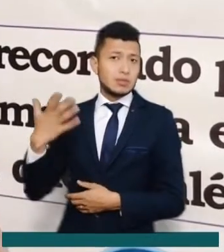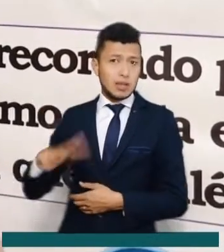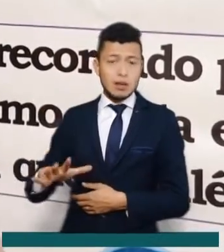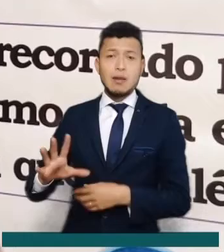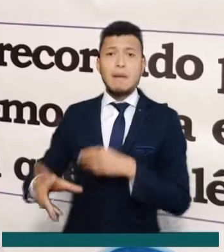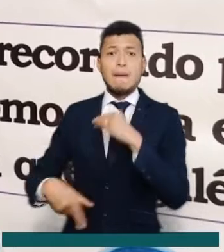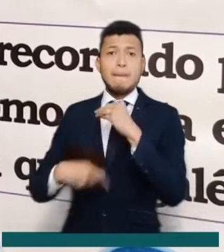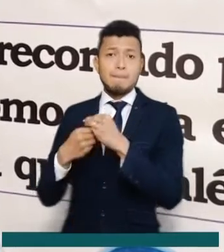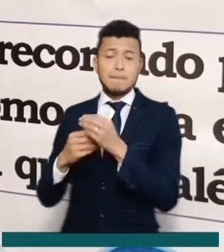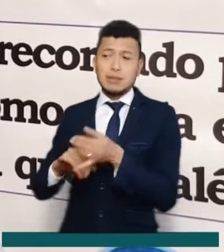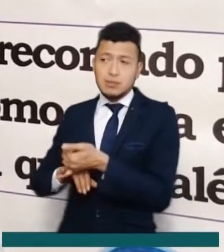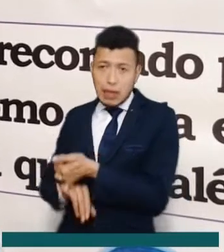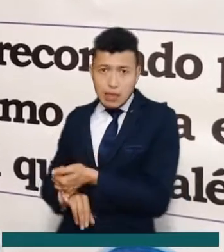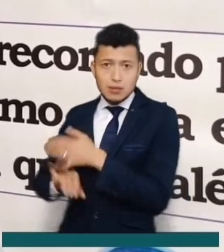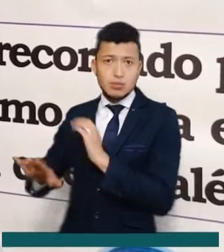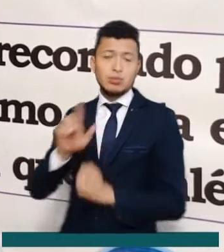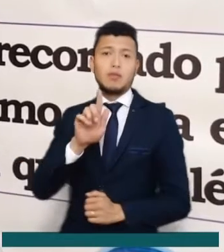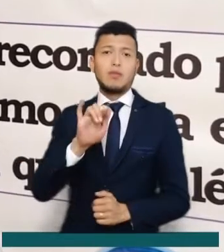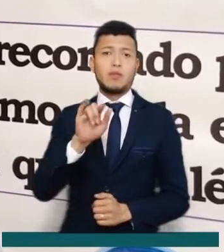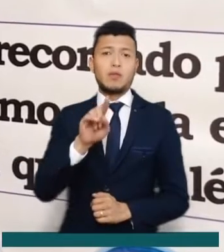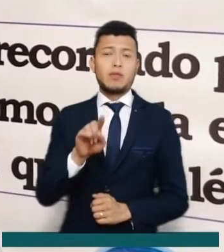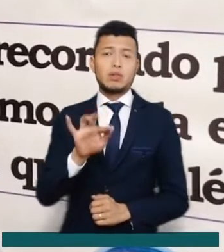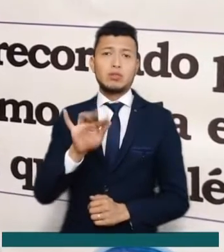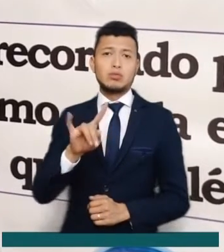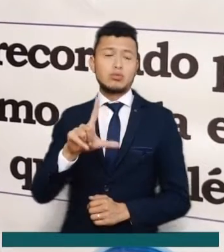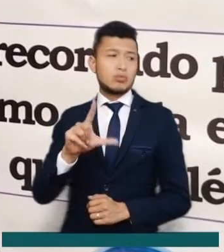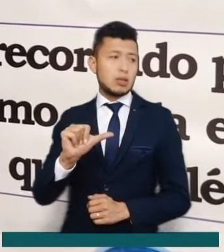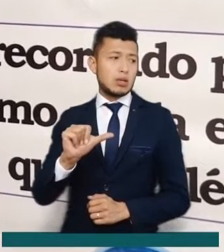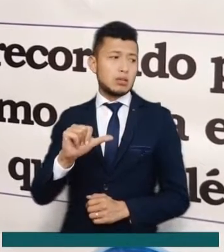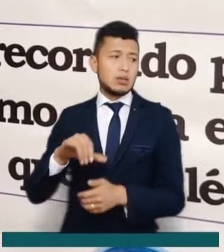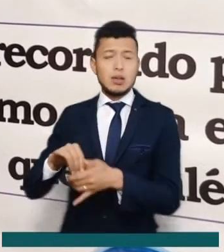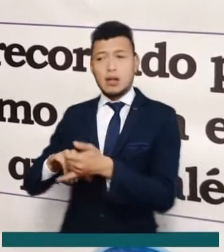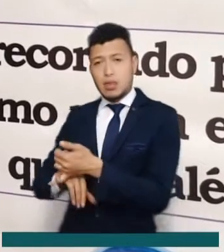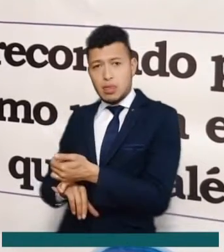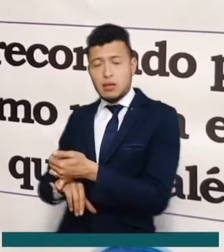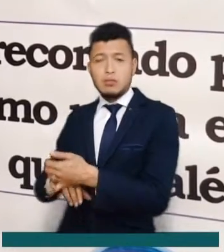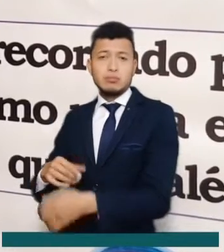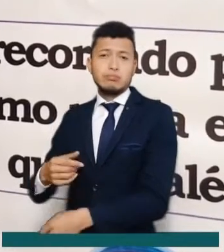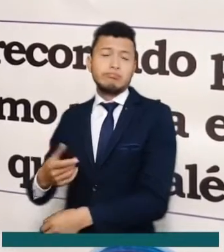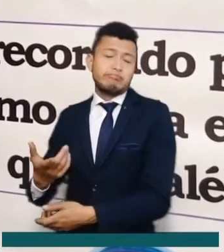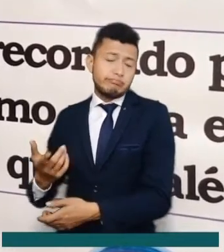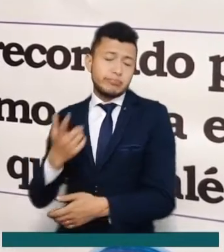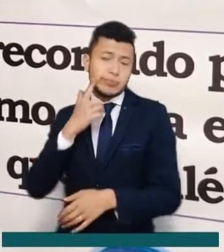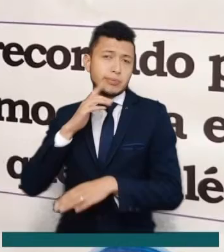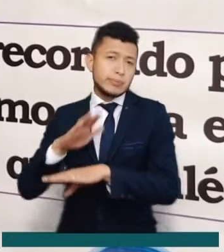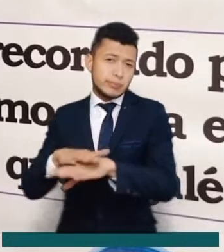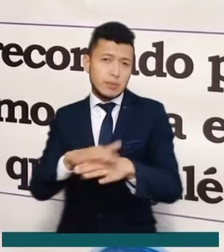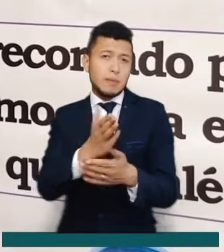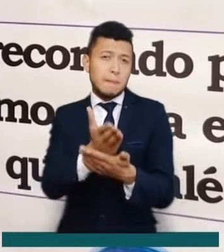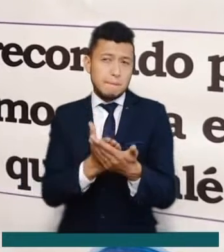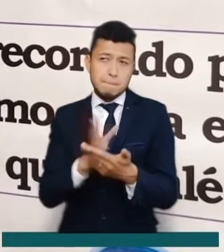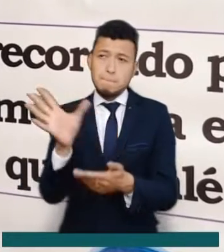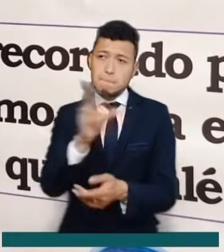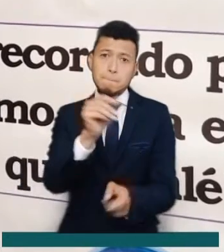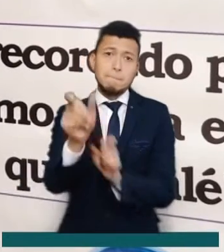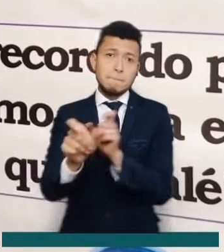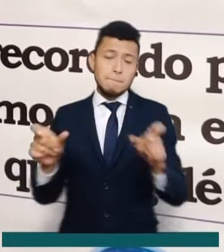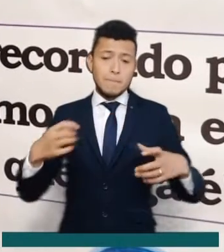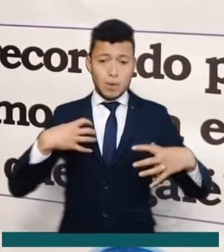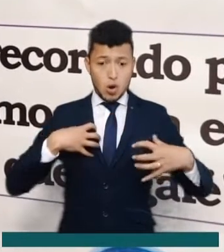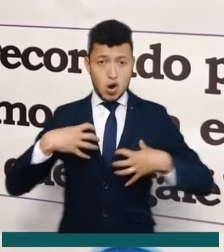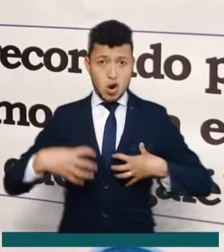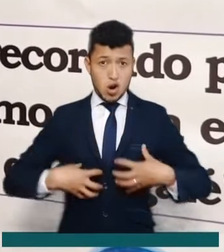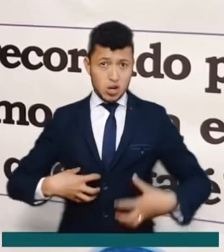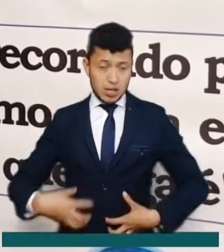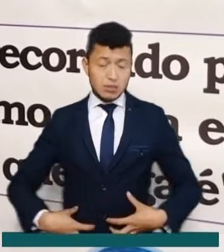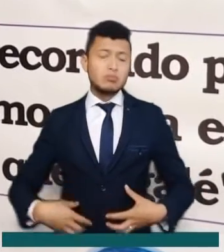me pusieron una fístula para depender de ella, y también le pido de todo corazón a la gente que